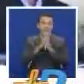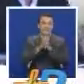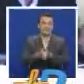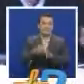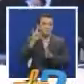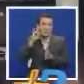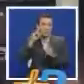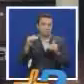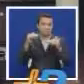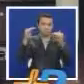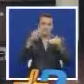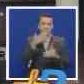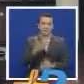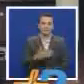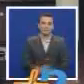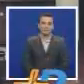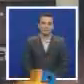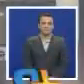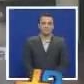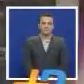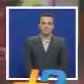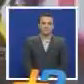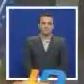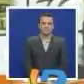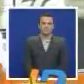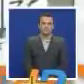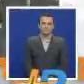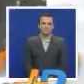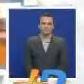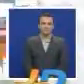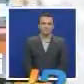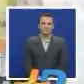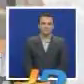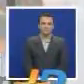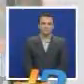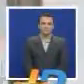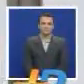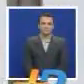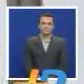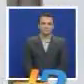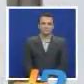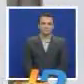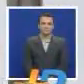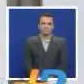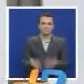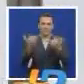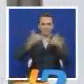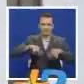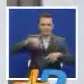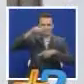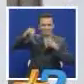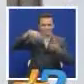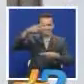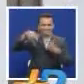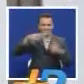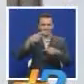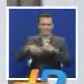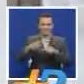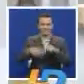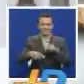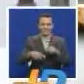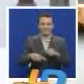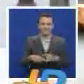Si llega de visita. Así llegamos al final de las notas del